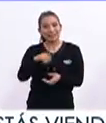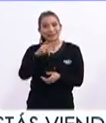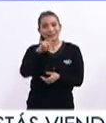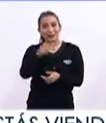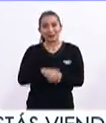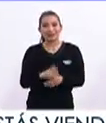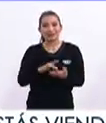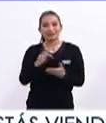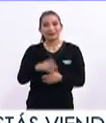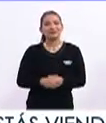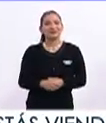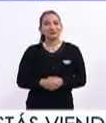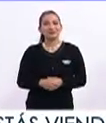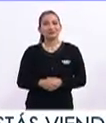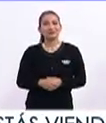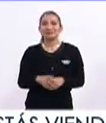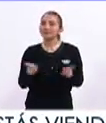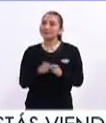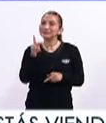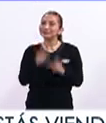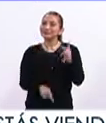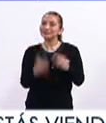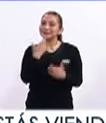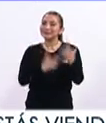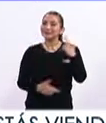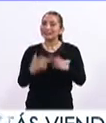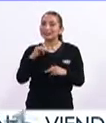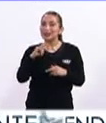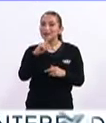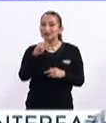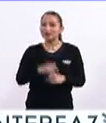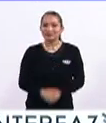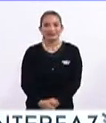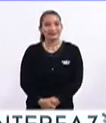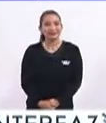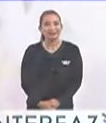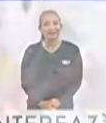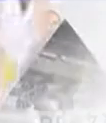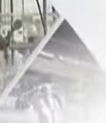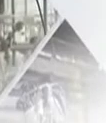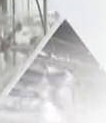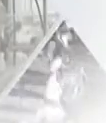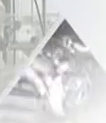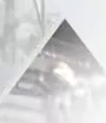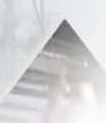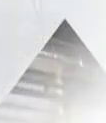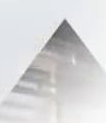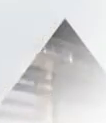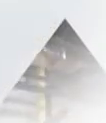Aquí estamos, gracias. Gracias. Vamos a hacer una breve pausa y regresamos a Interfaz, no se vayan.